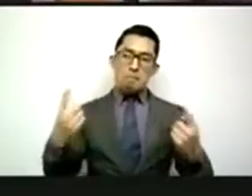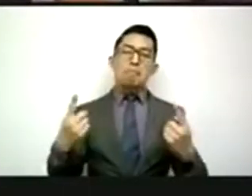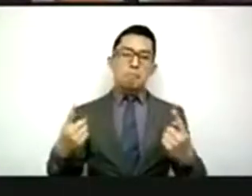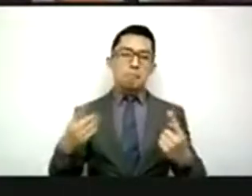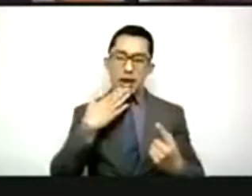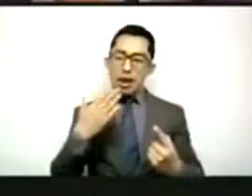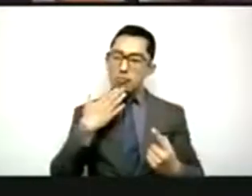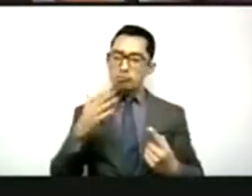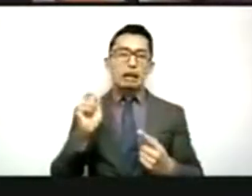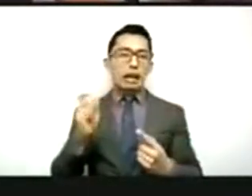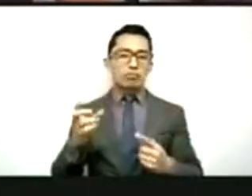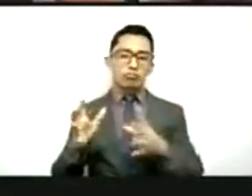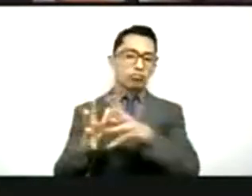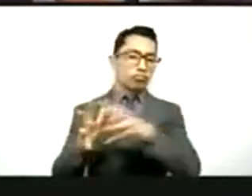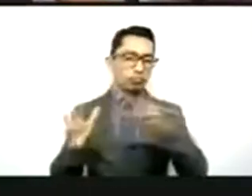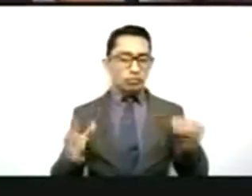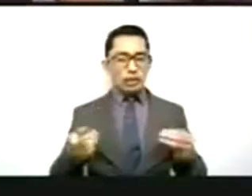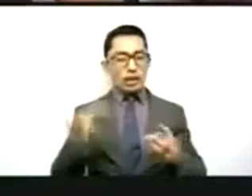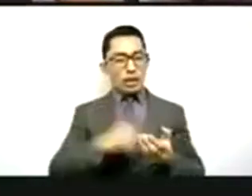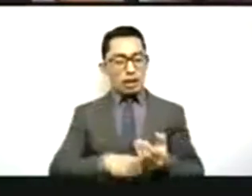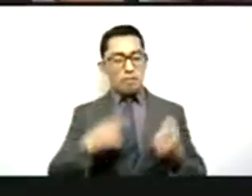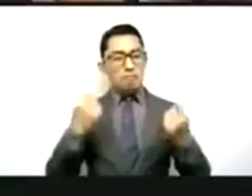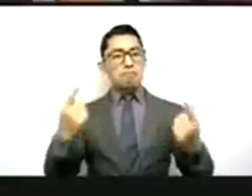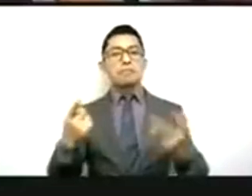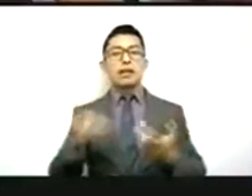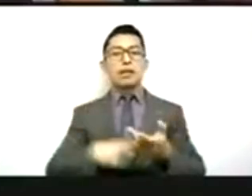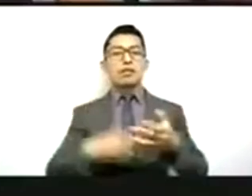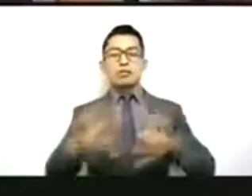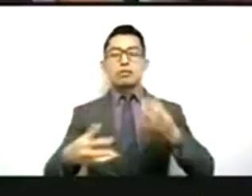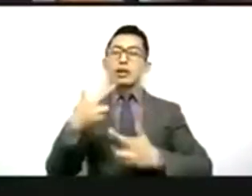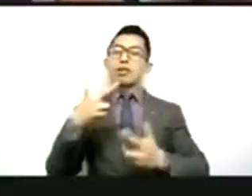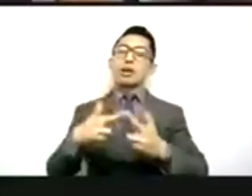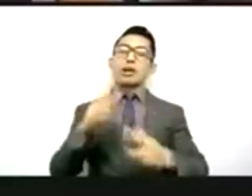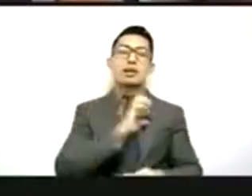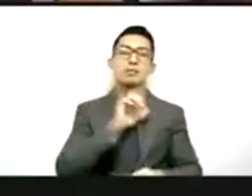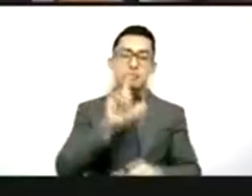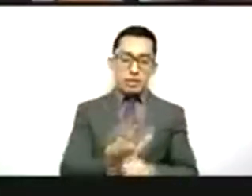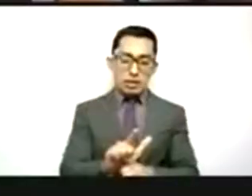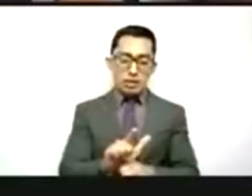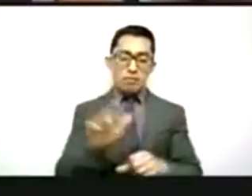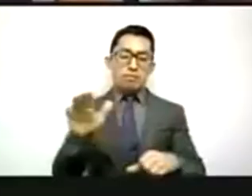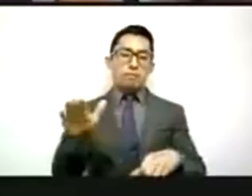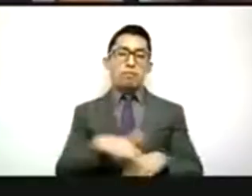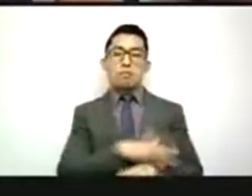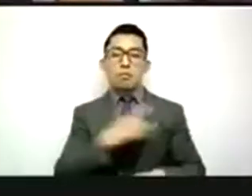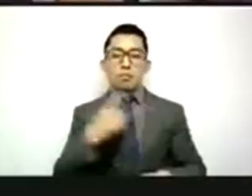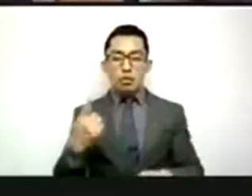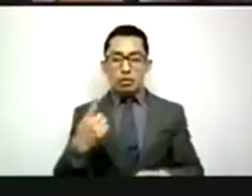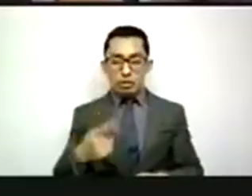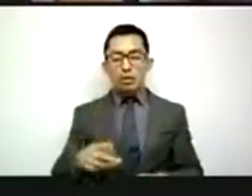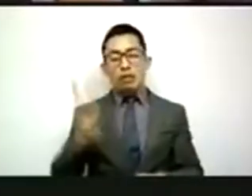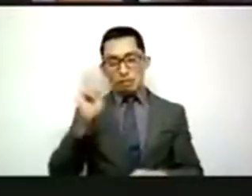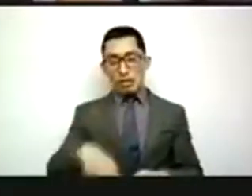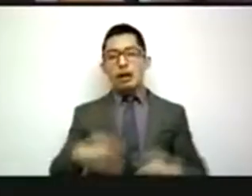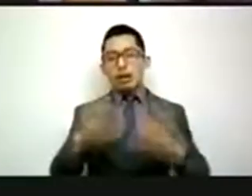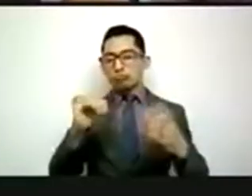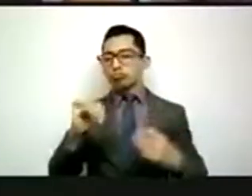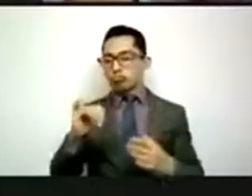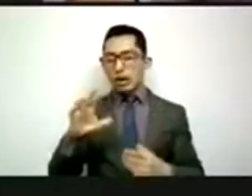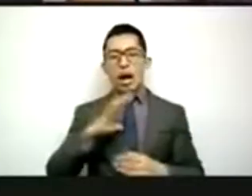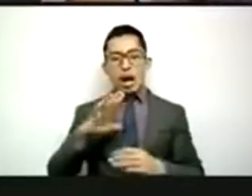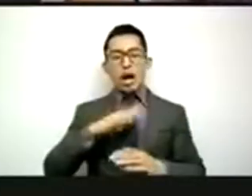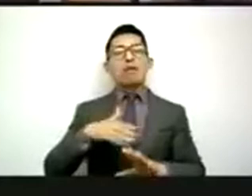que resuena en esta sala especializada, porque efectivamente las violentaron y